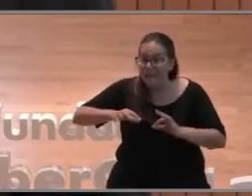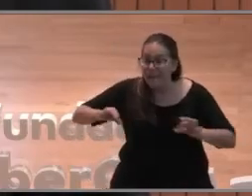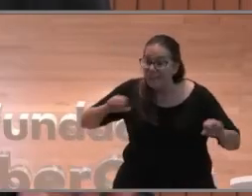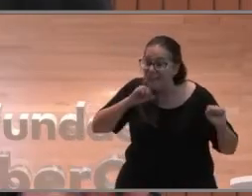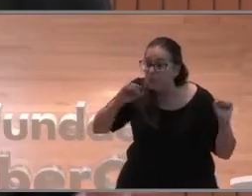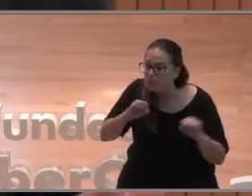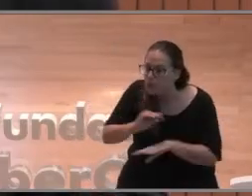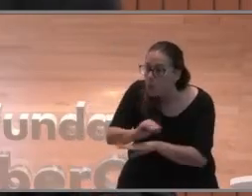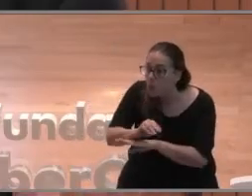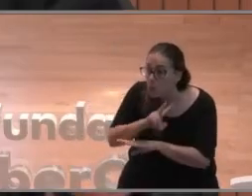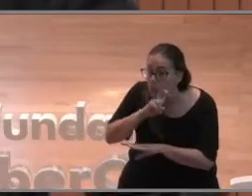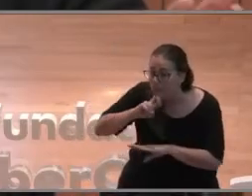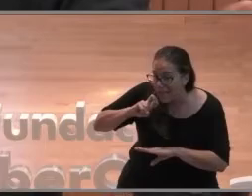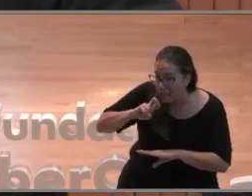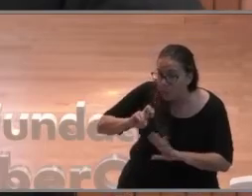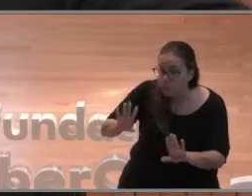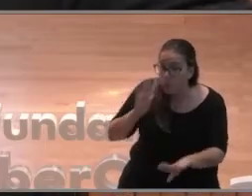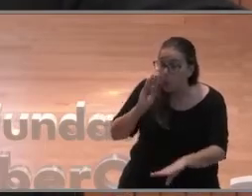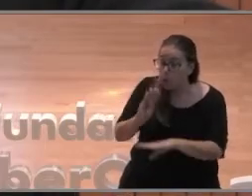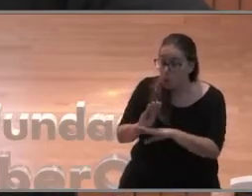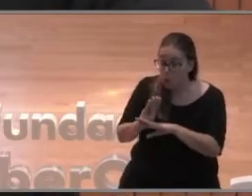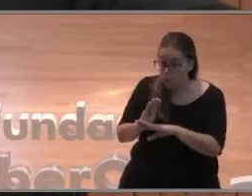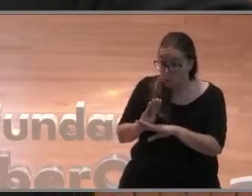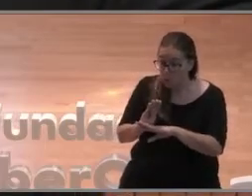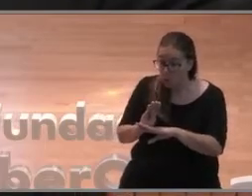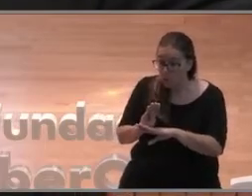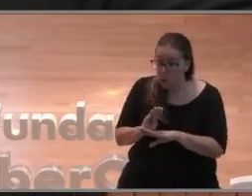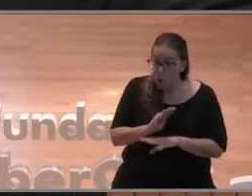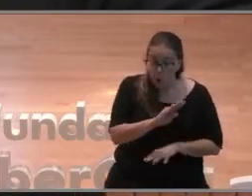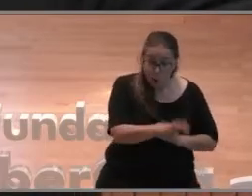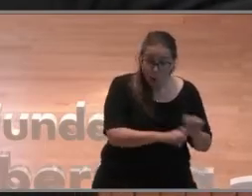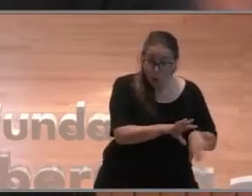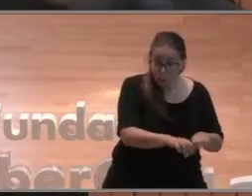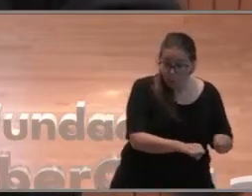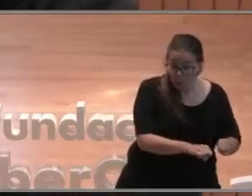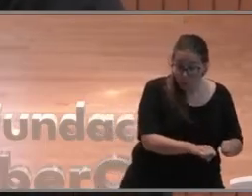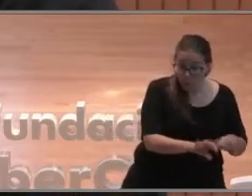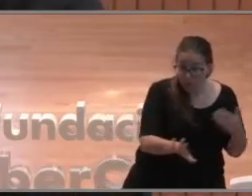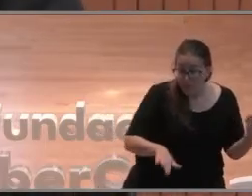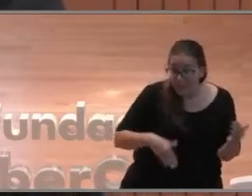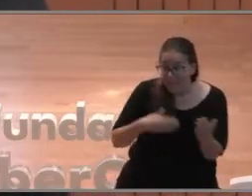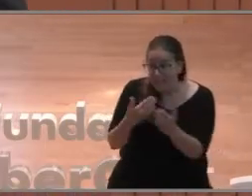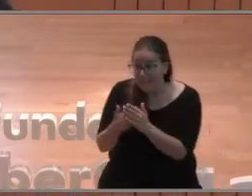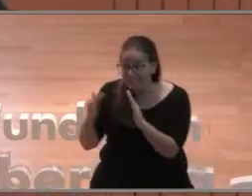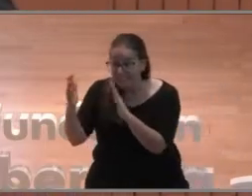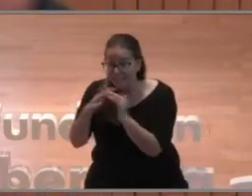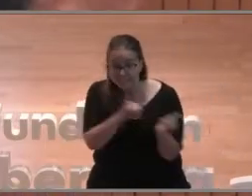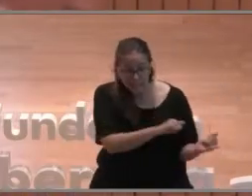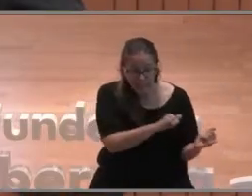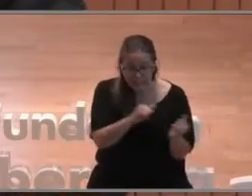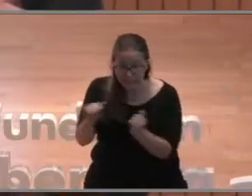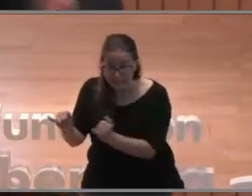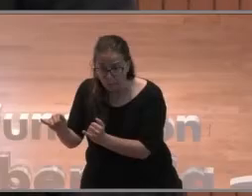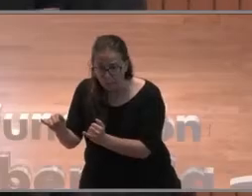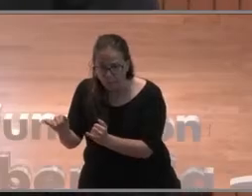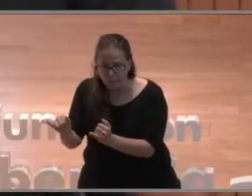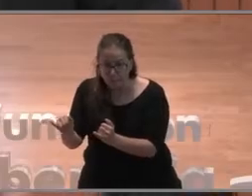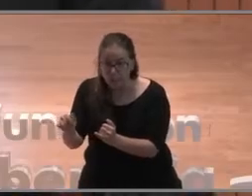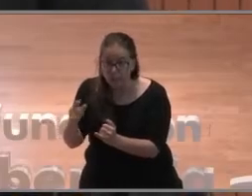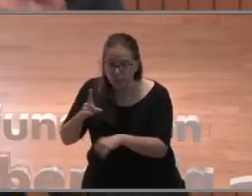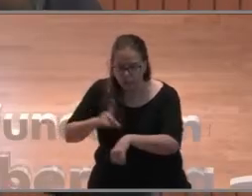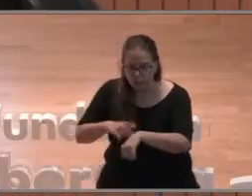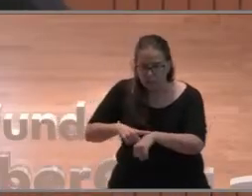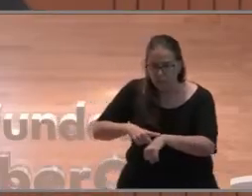de alimentos también se rompe cuando vamos desde el supermercado a casa, que si tardamos mucho, y